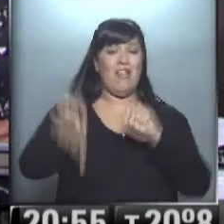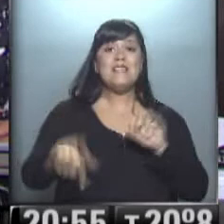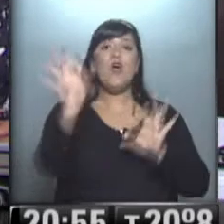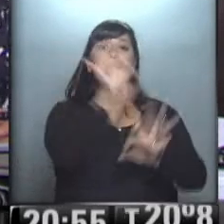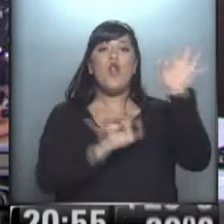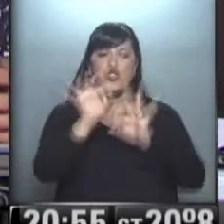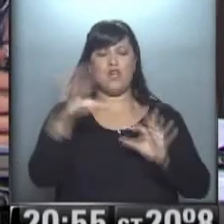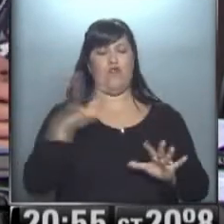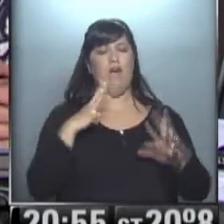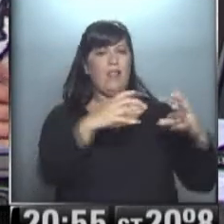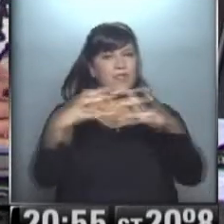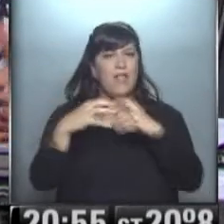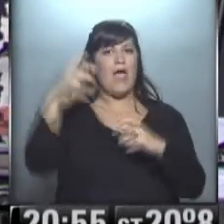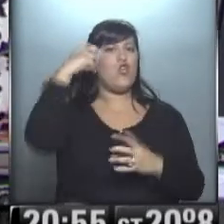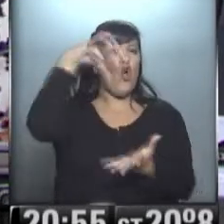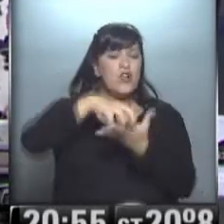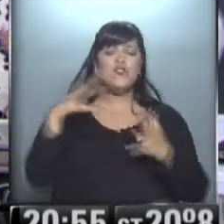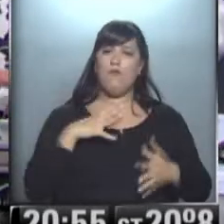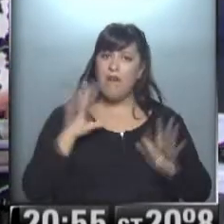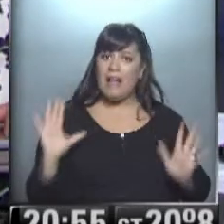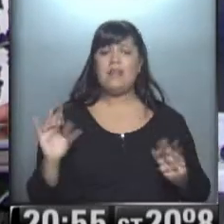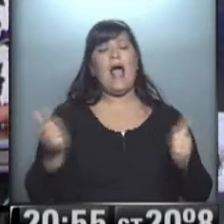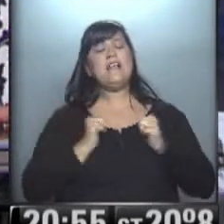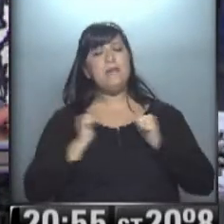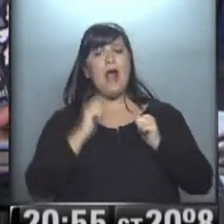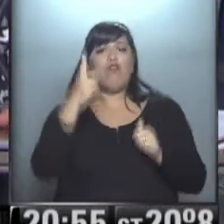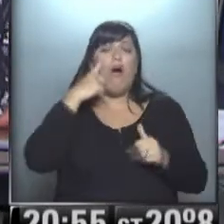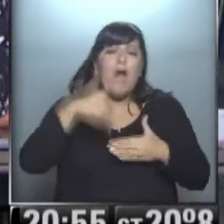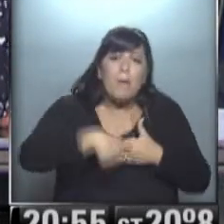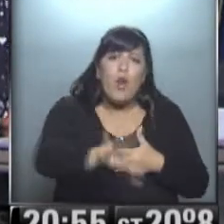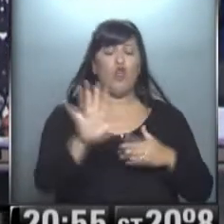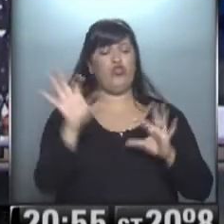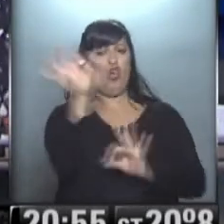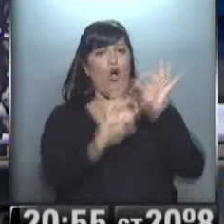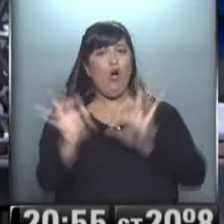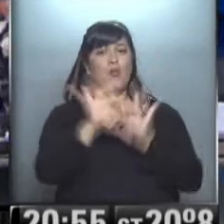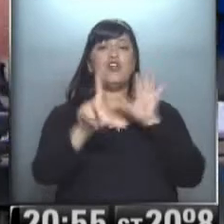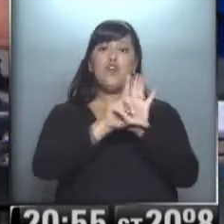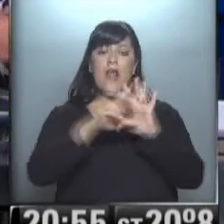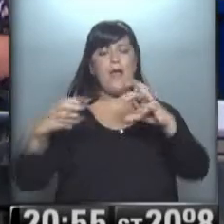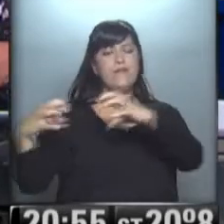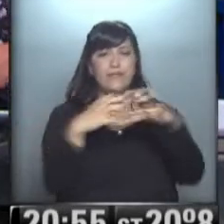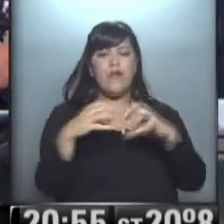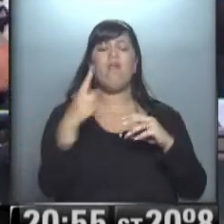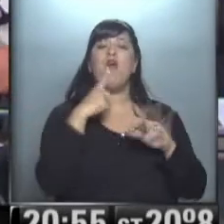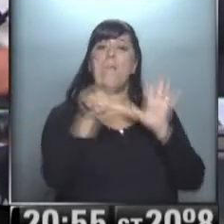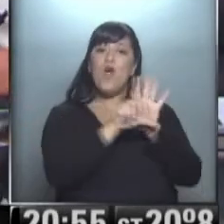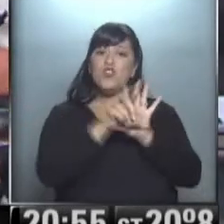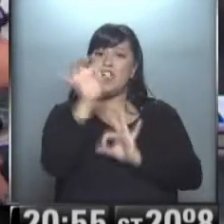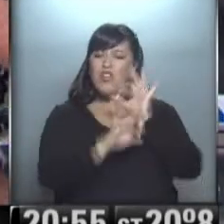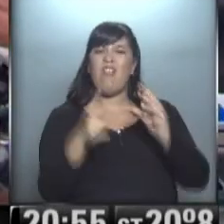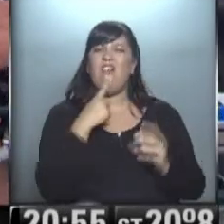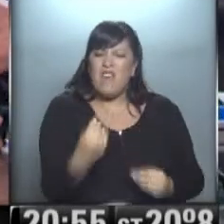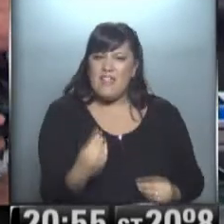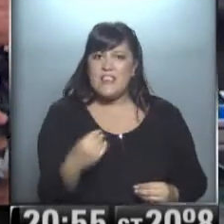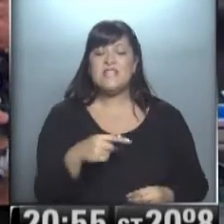no tiene tratamiento en el Congreso de la Nación, se espera que en cualquier momento lo tenga. Lo que indica es que